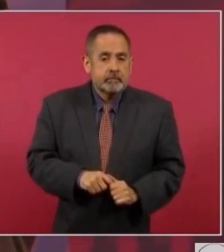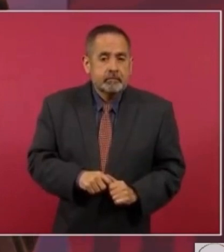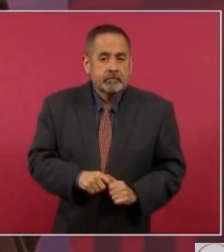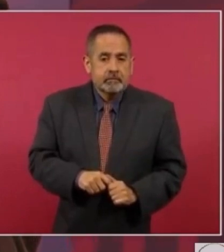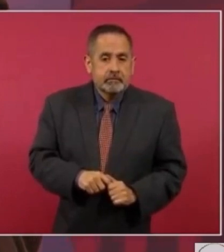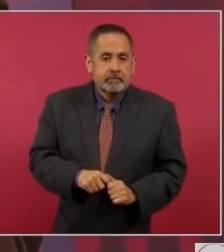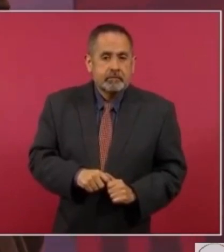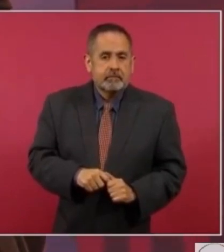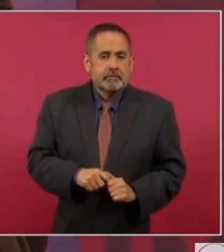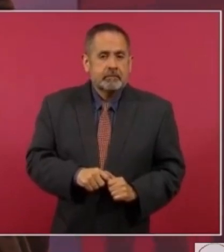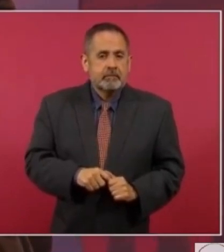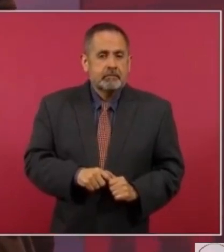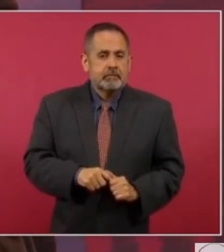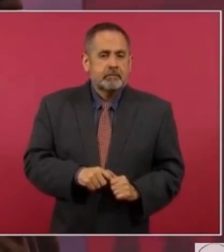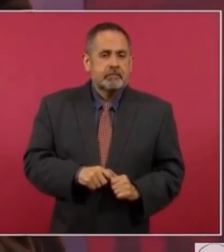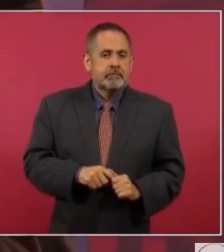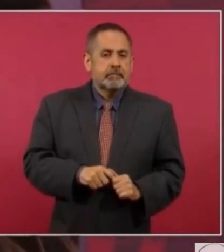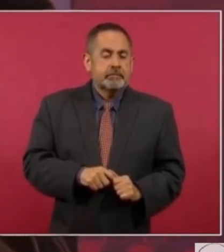llegó a